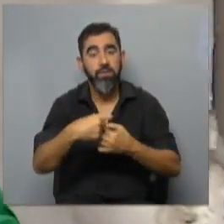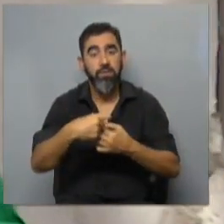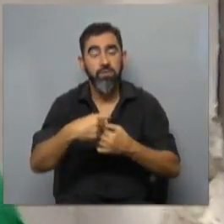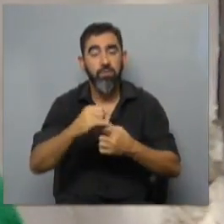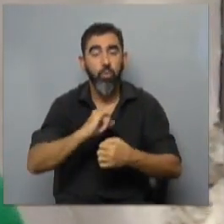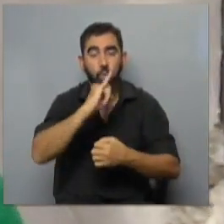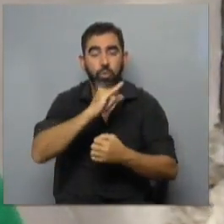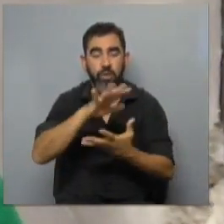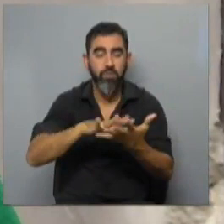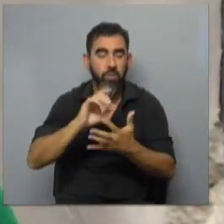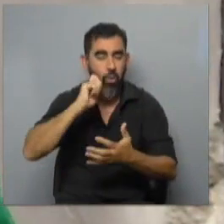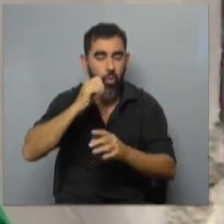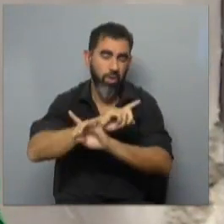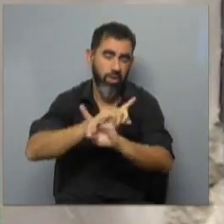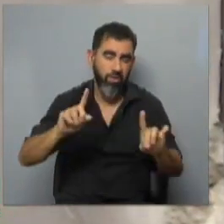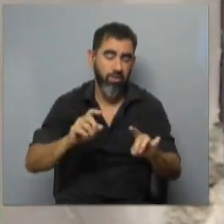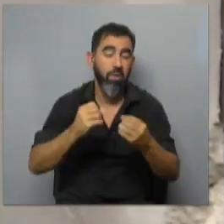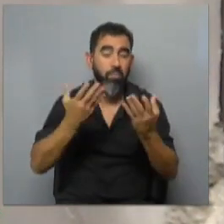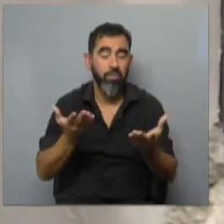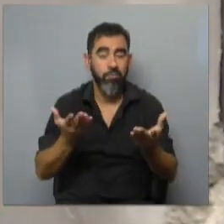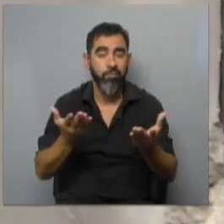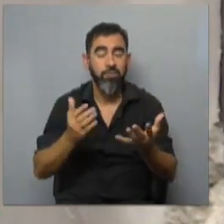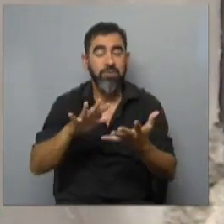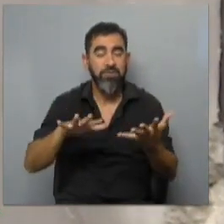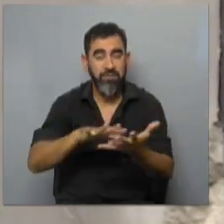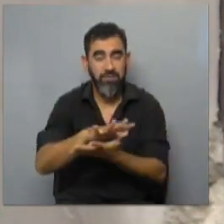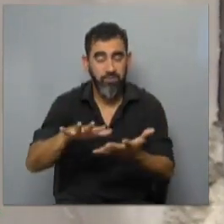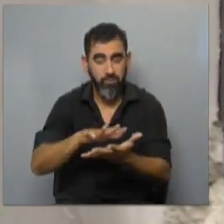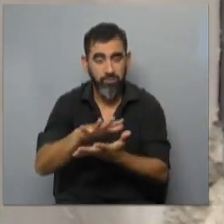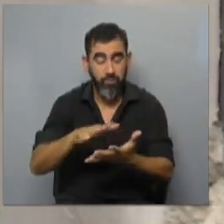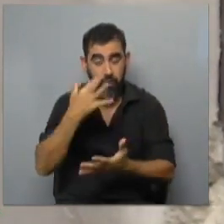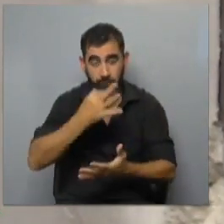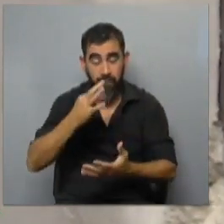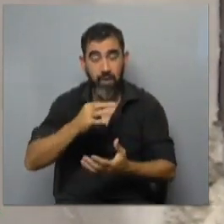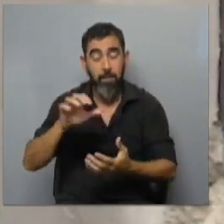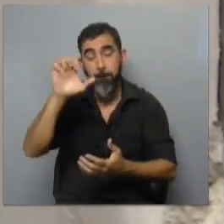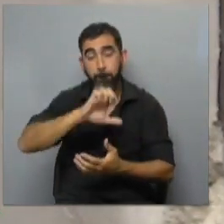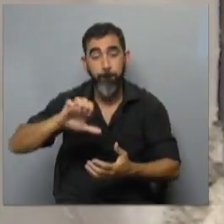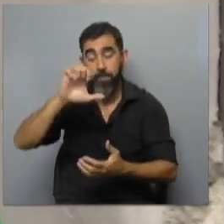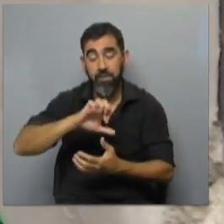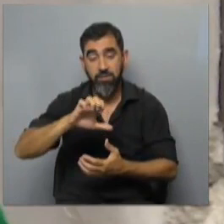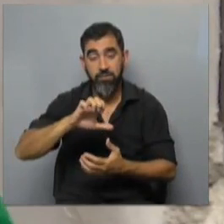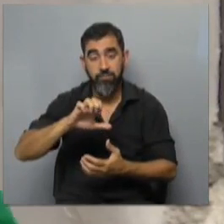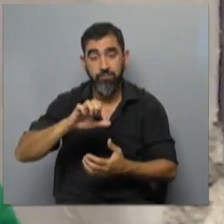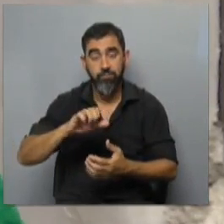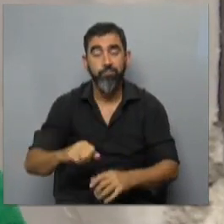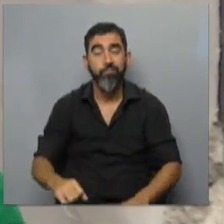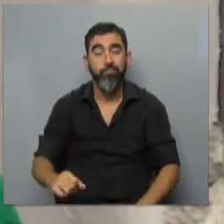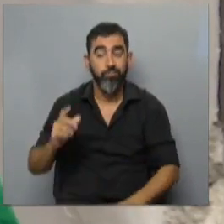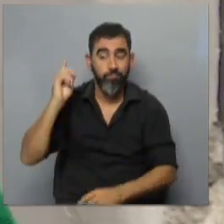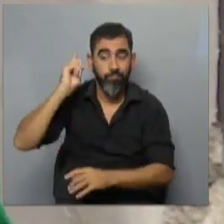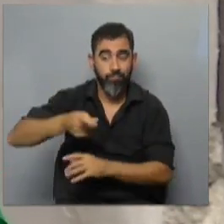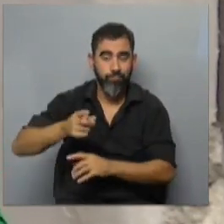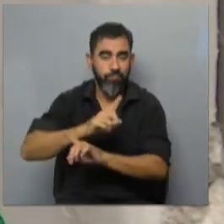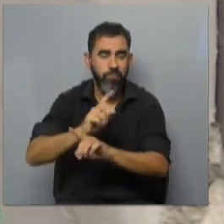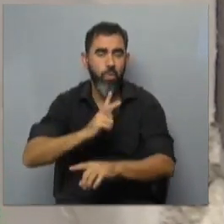situación no es nada agradable porque obviamente estamos hablando de una situación que la empresa ha tomado una decisión